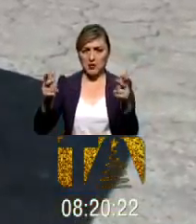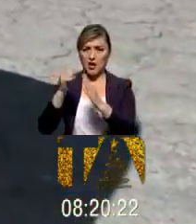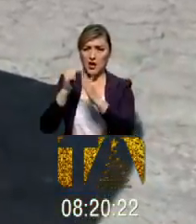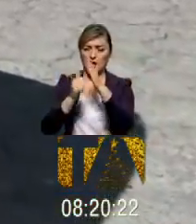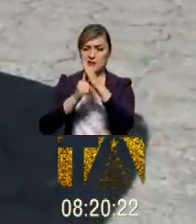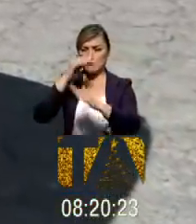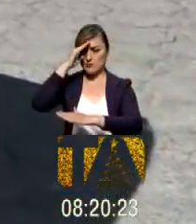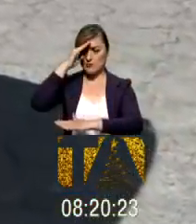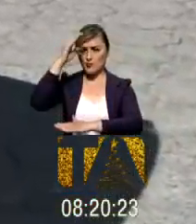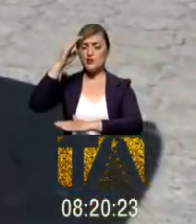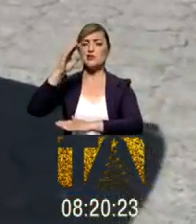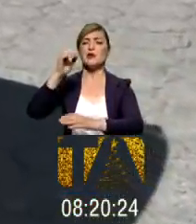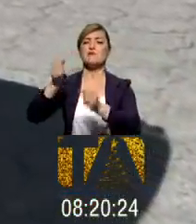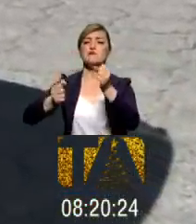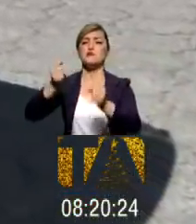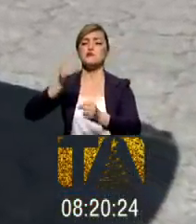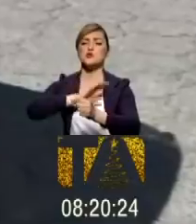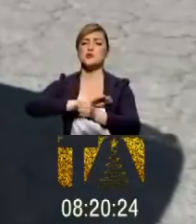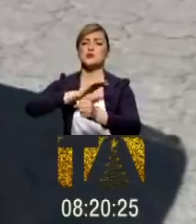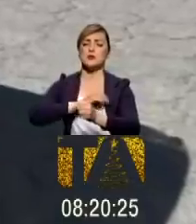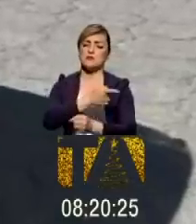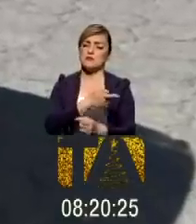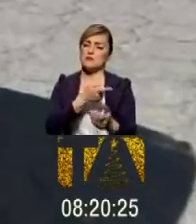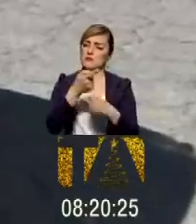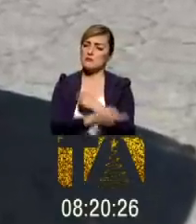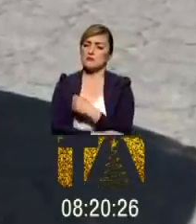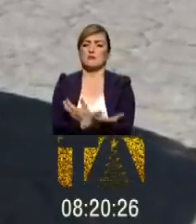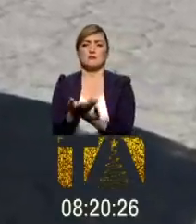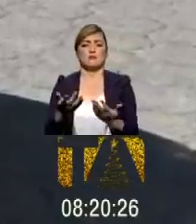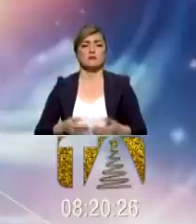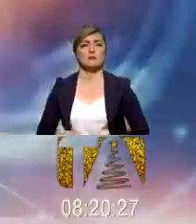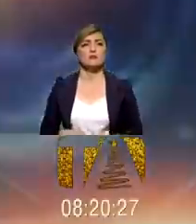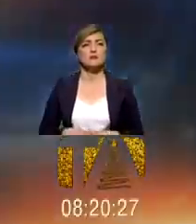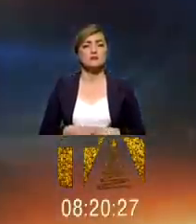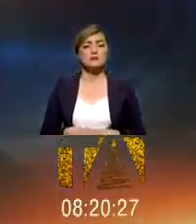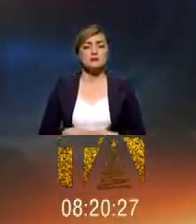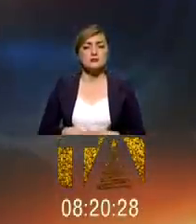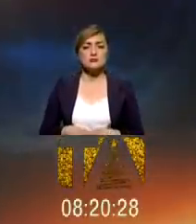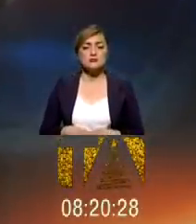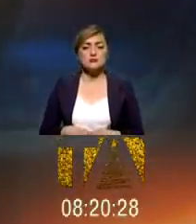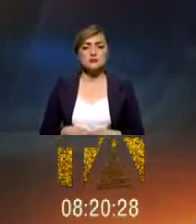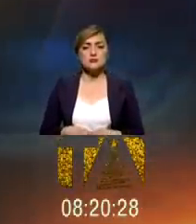Agencia Metropolitana de Tránsito visite el lugar y, de ser el caso, sancione a los responsables.